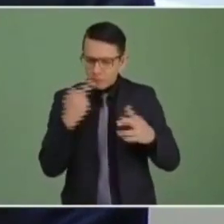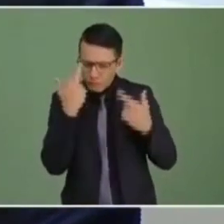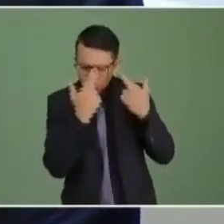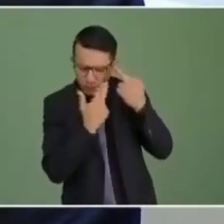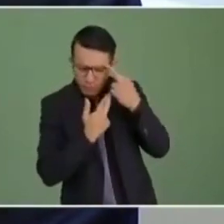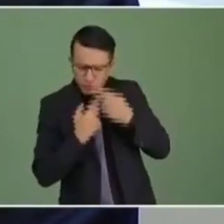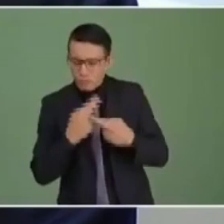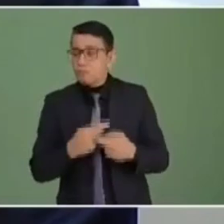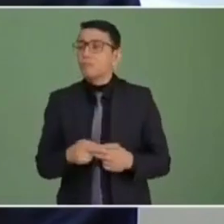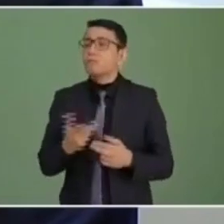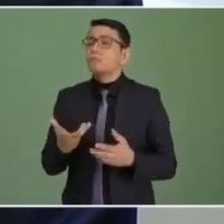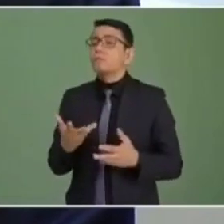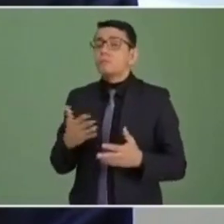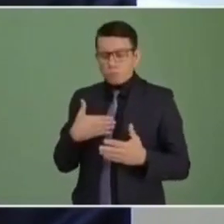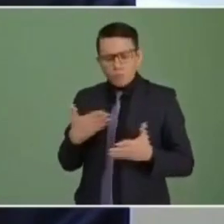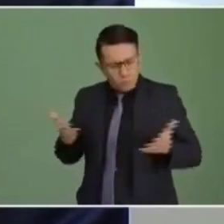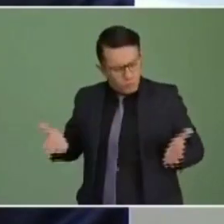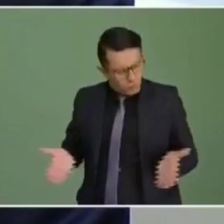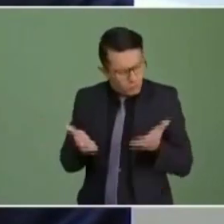Y yo soy partidario